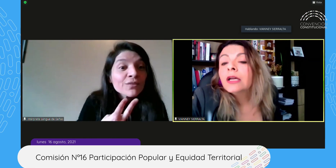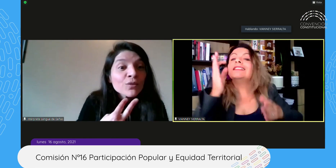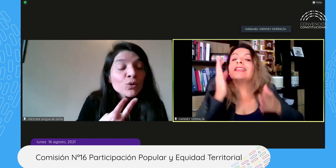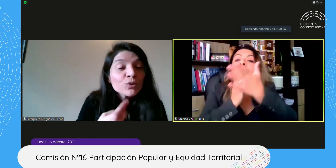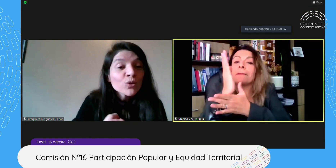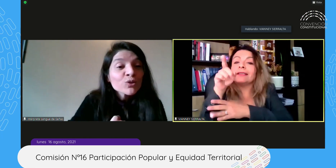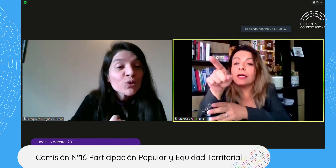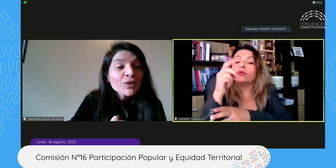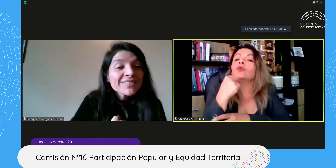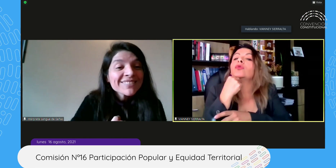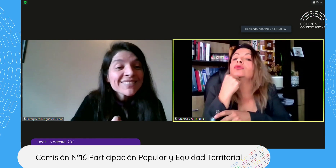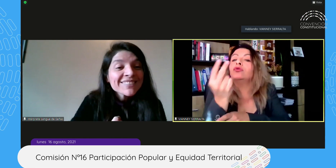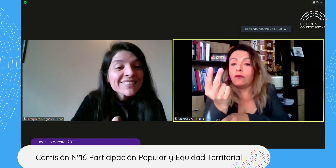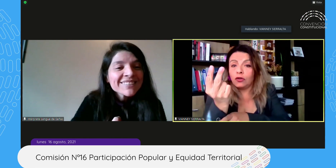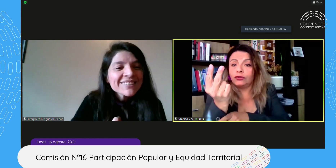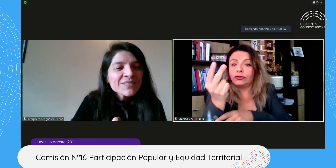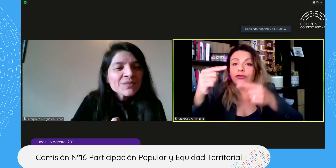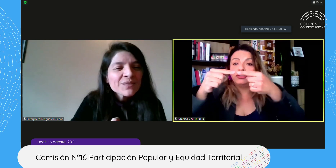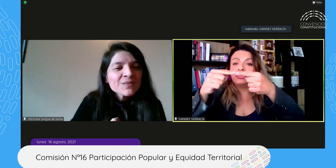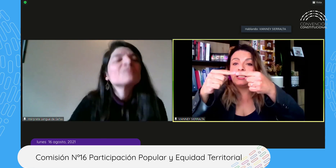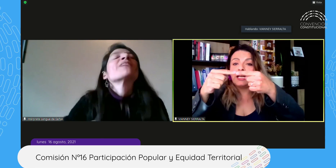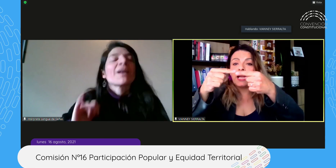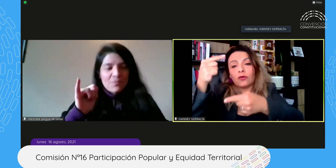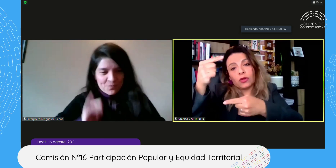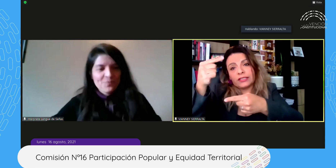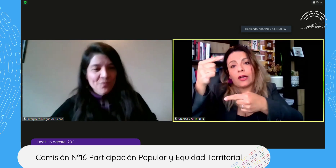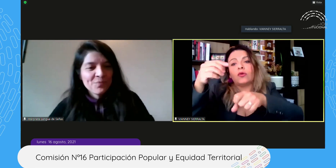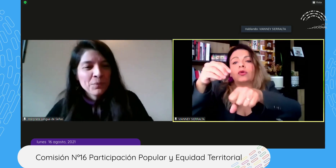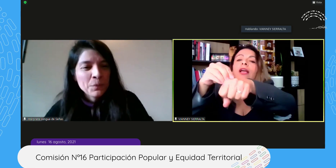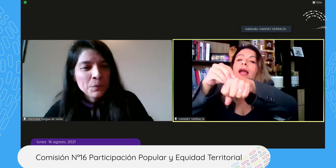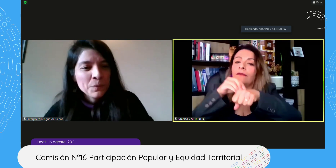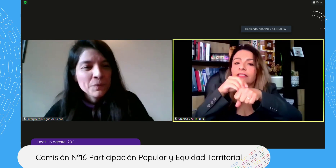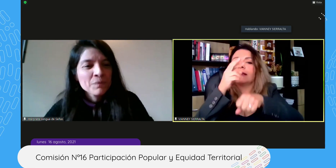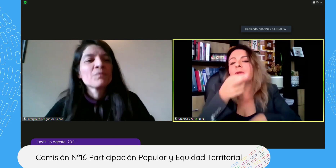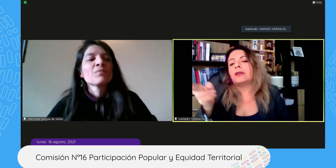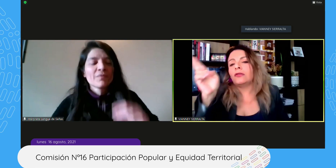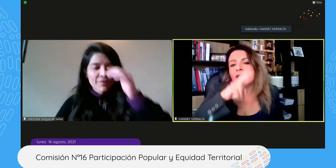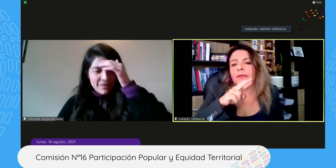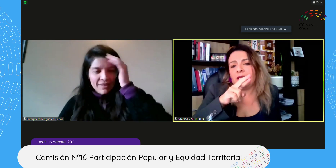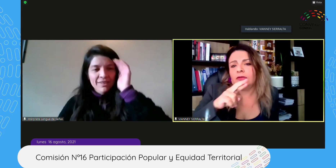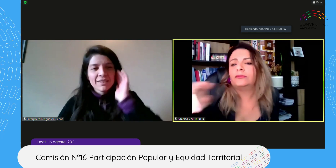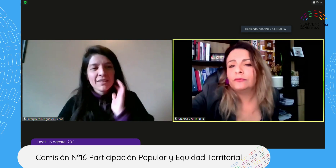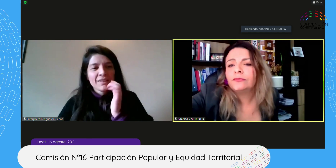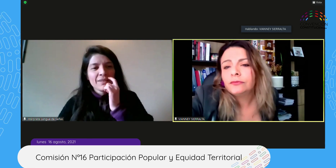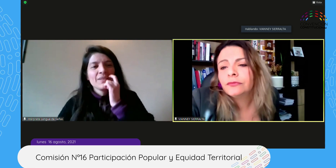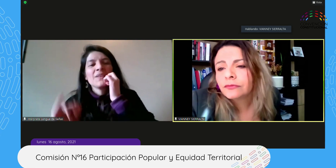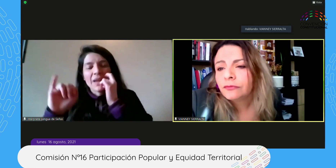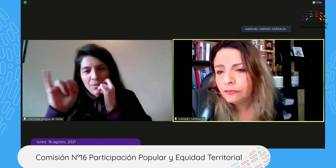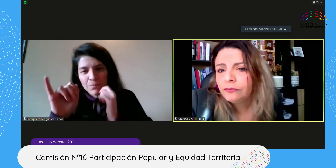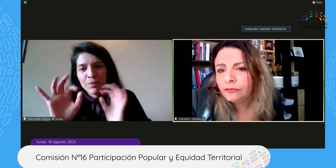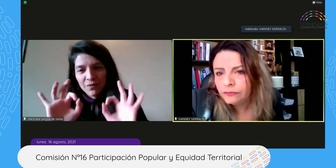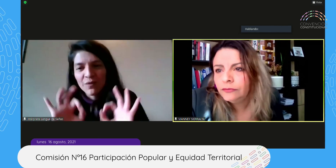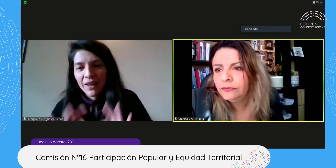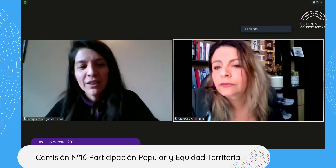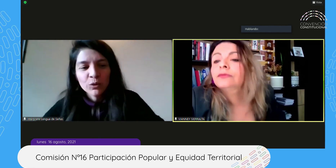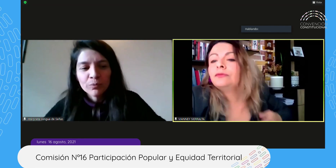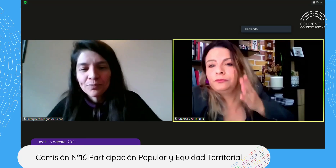No, dice, empieza tú con su voz. Si hay un desajuste, avísame y yo repito.